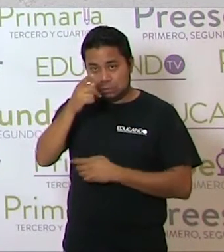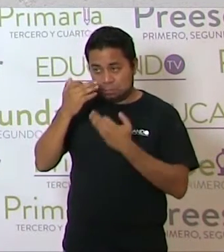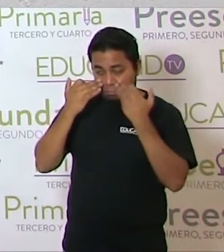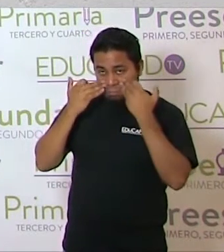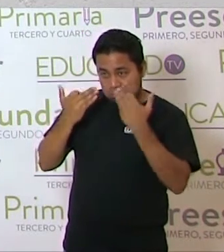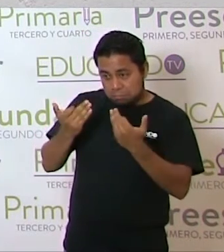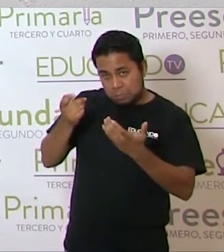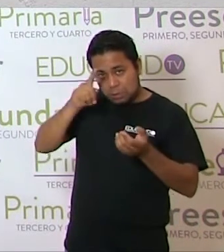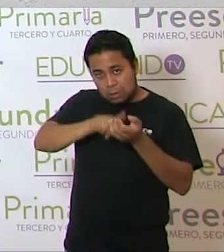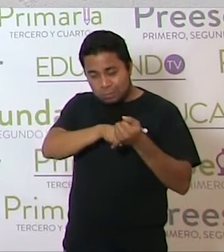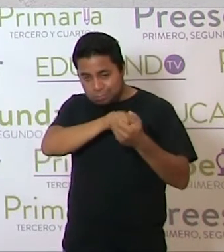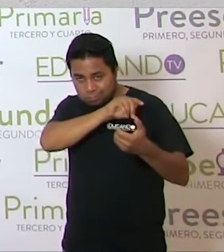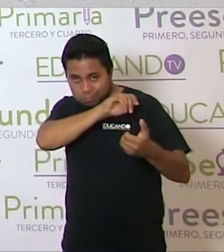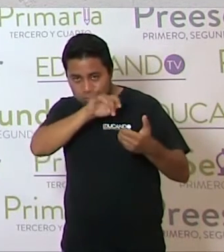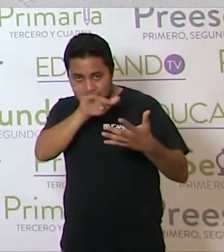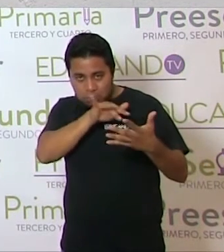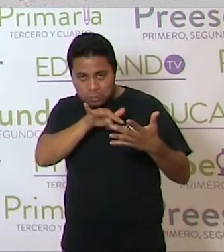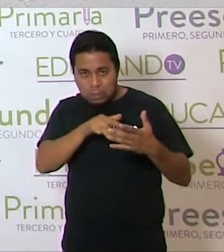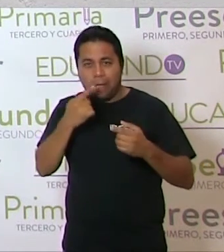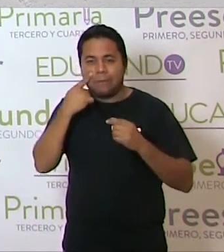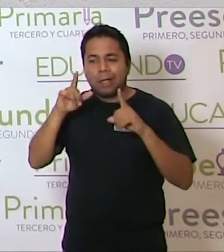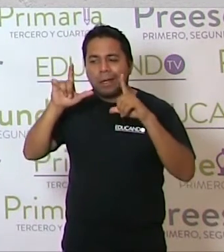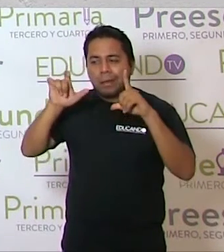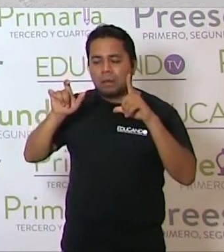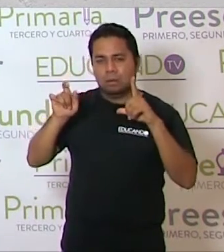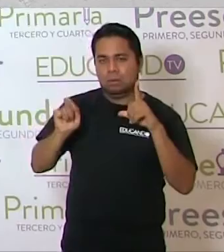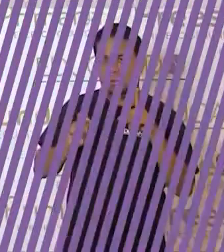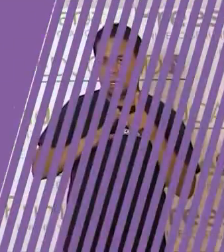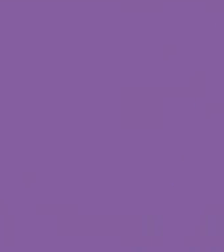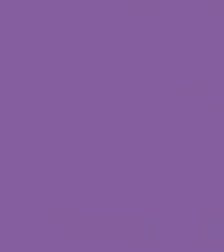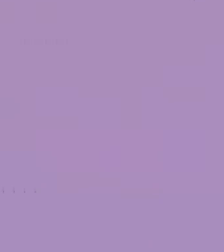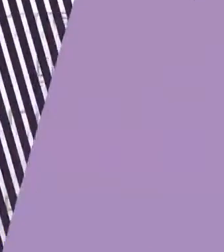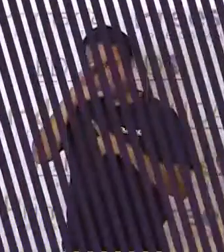está pasando en este texto vamos a ver la siguiente imagen